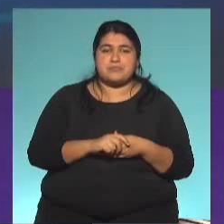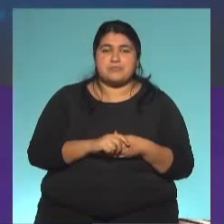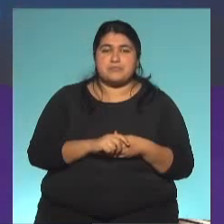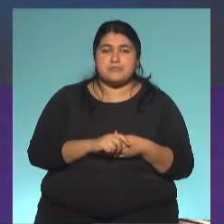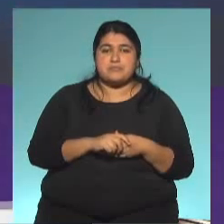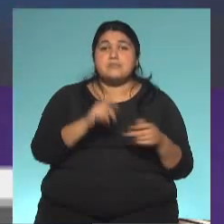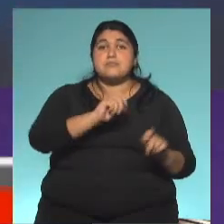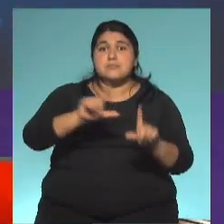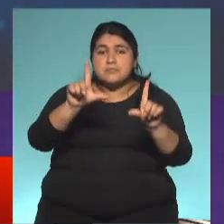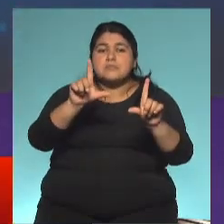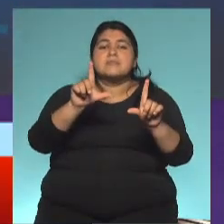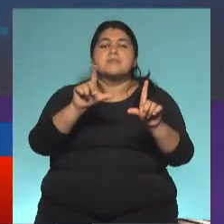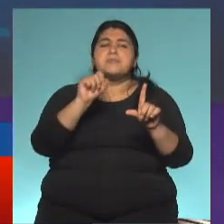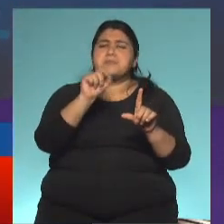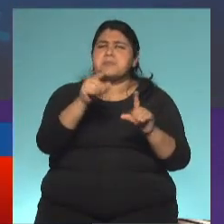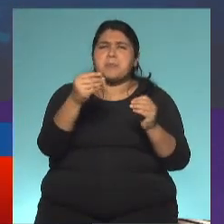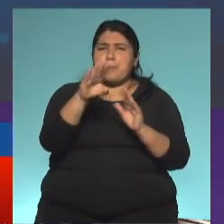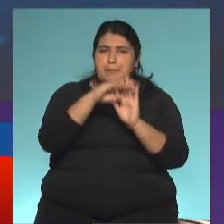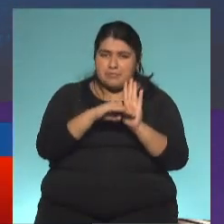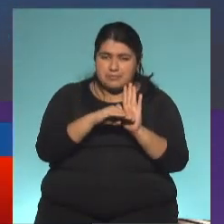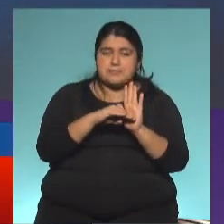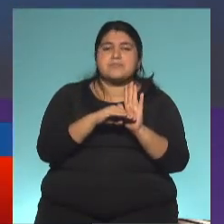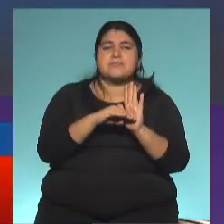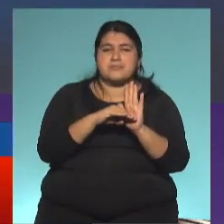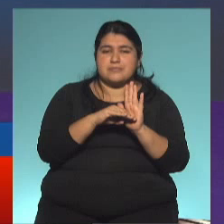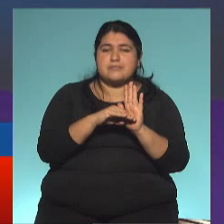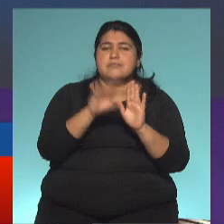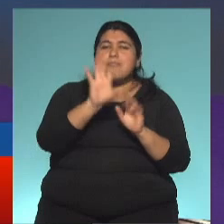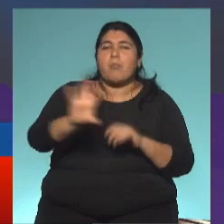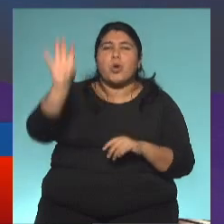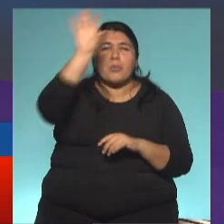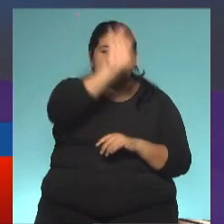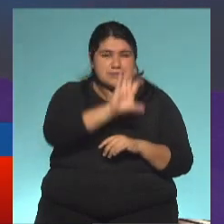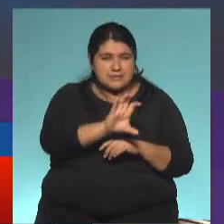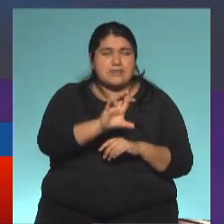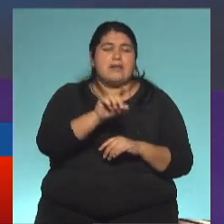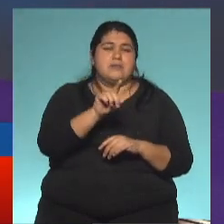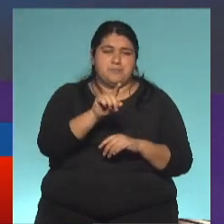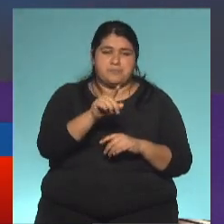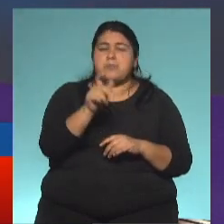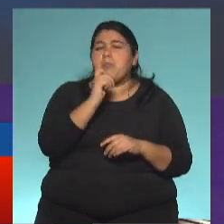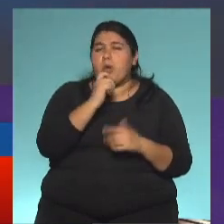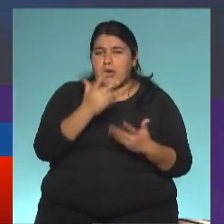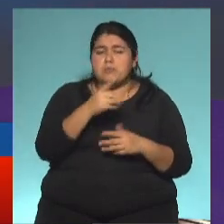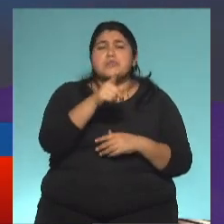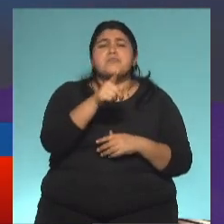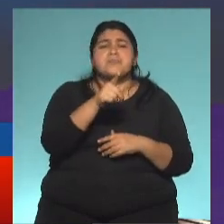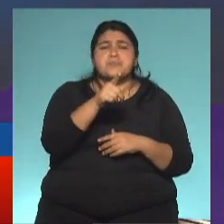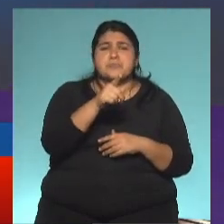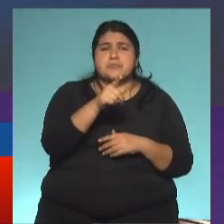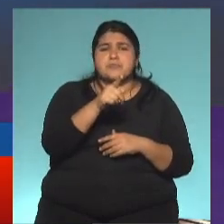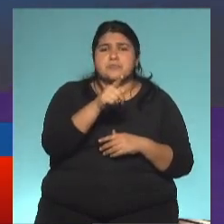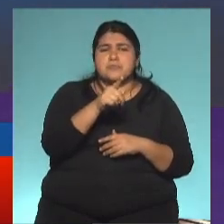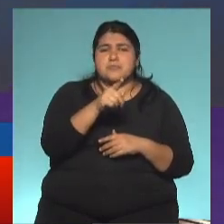La siguiente placa tiene que ver también con las provincias que, por ejemplo, vamos a ver en